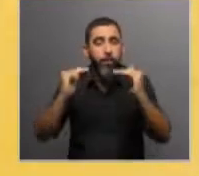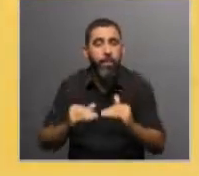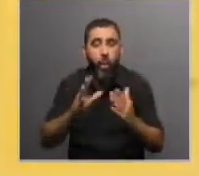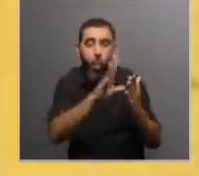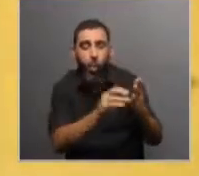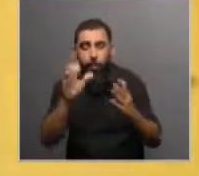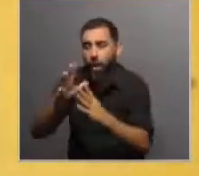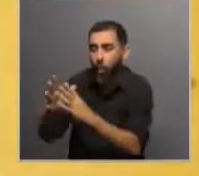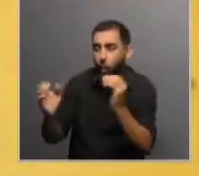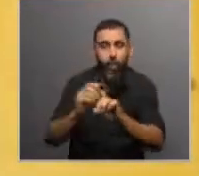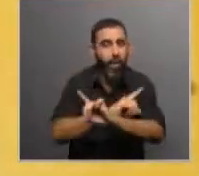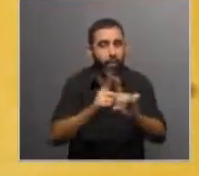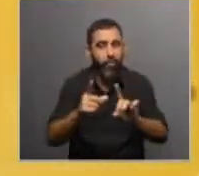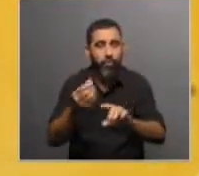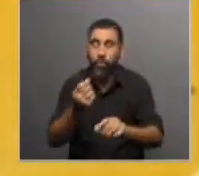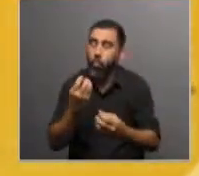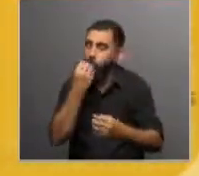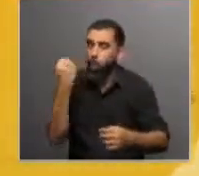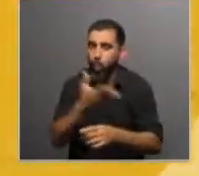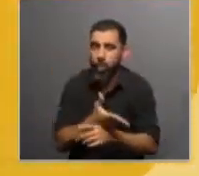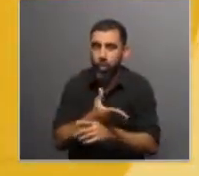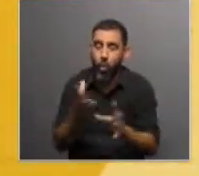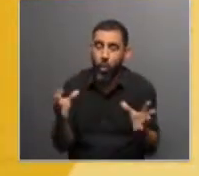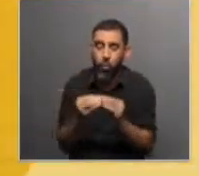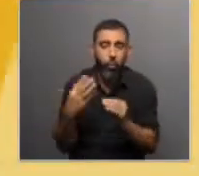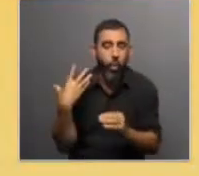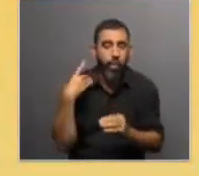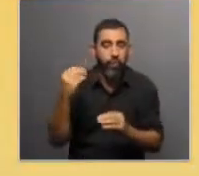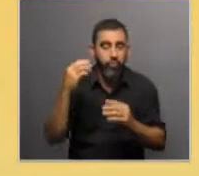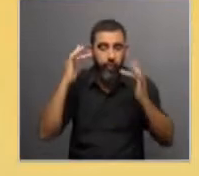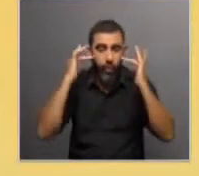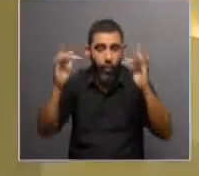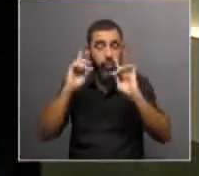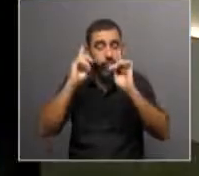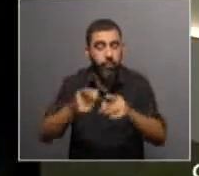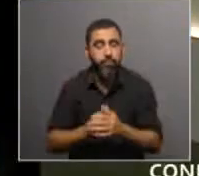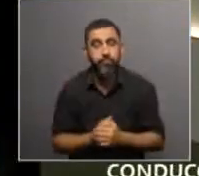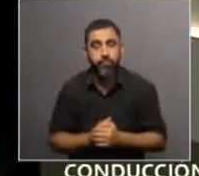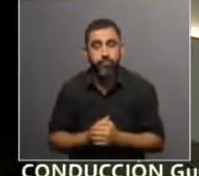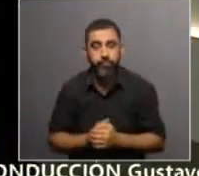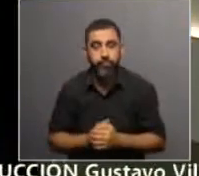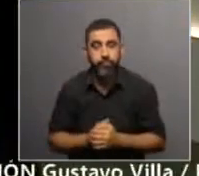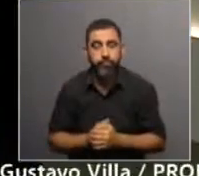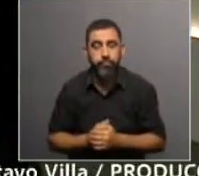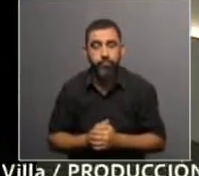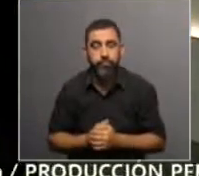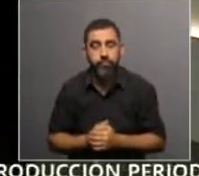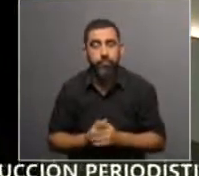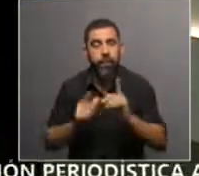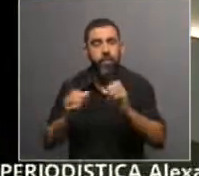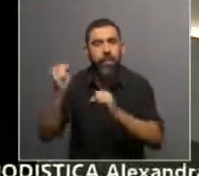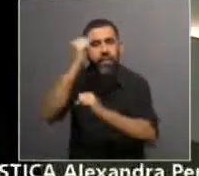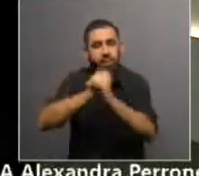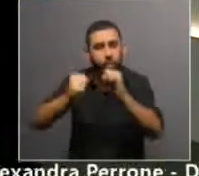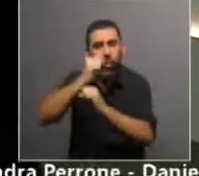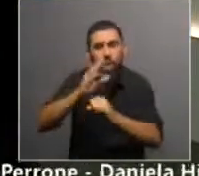copiar. Y eso es una estrategia que manejamos muy fuerte junto con la Dirección de Educación Claro. del TEC, ¿no? Juan, hablamos de la tecnología